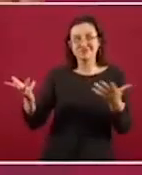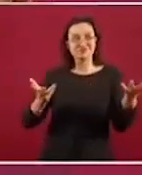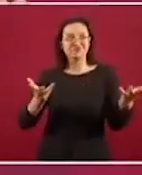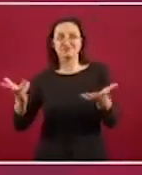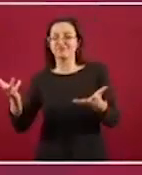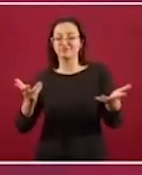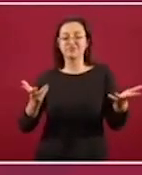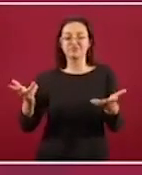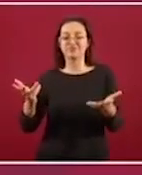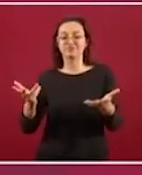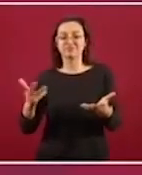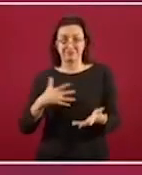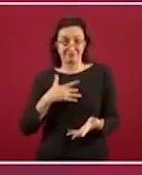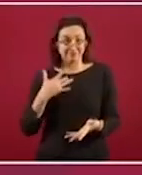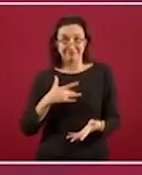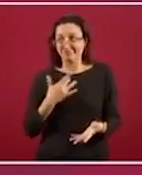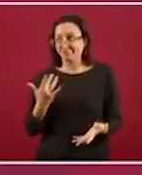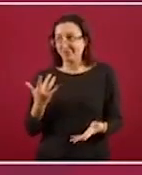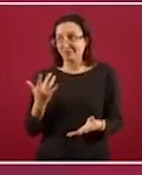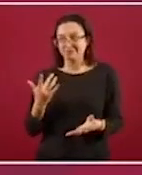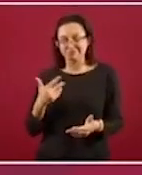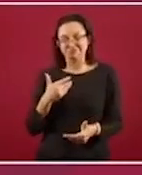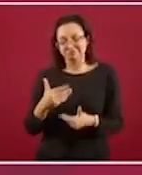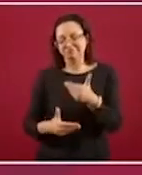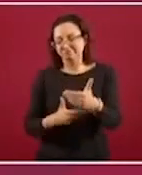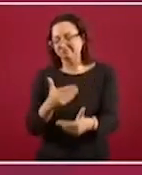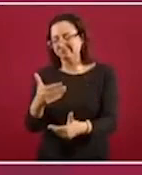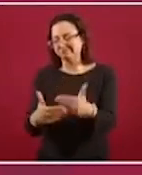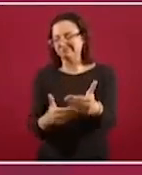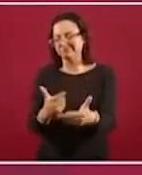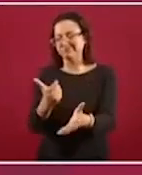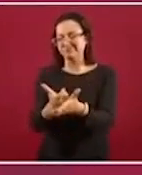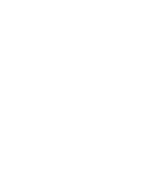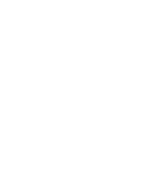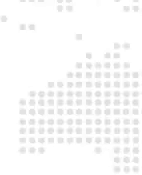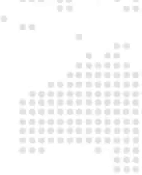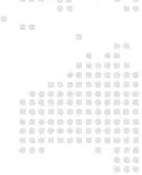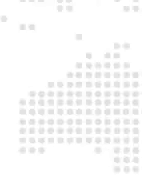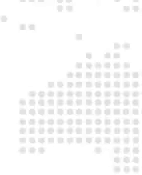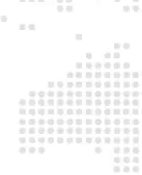duda de que va a aumentar el precio y que se va a llegar al acuerdo.